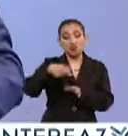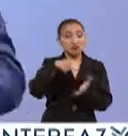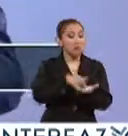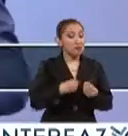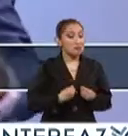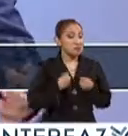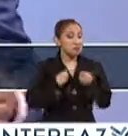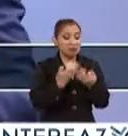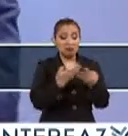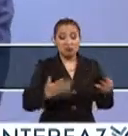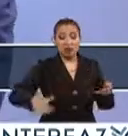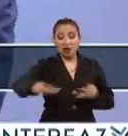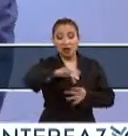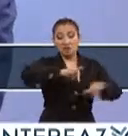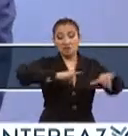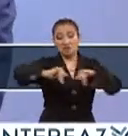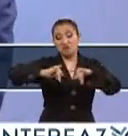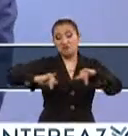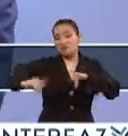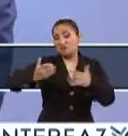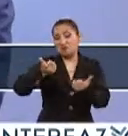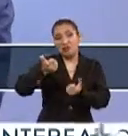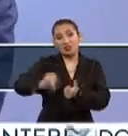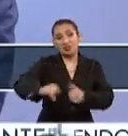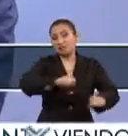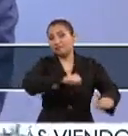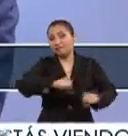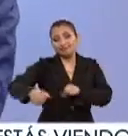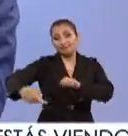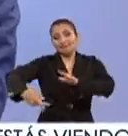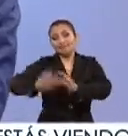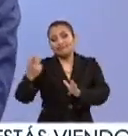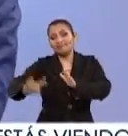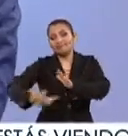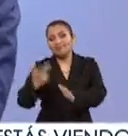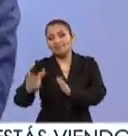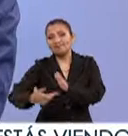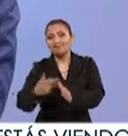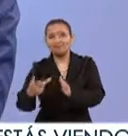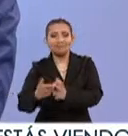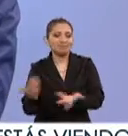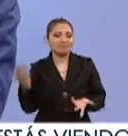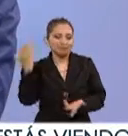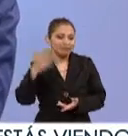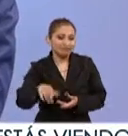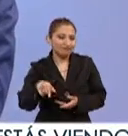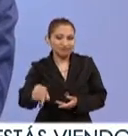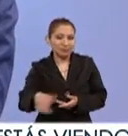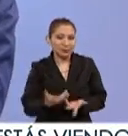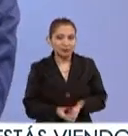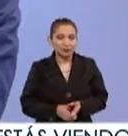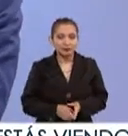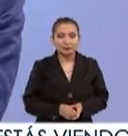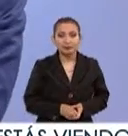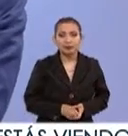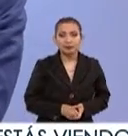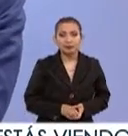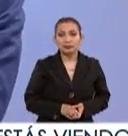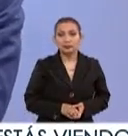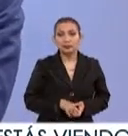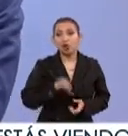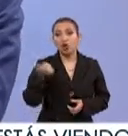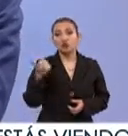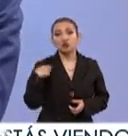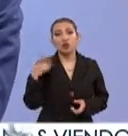una zona geográfica donde recibimos constantemente los desastres naturales. Otros